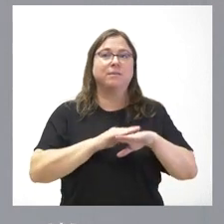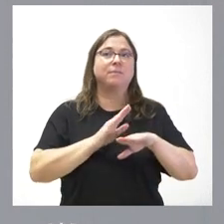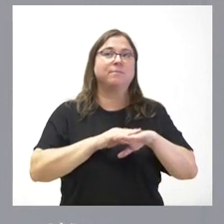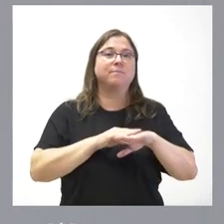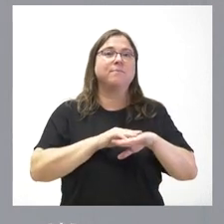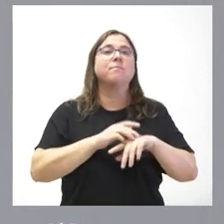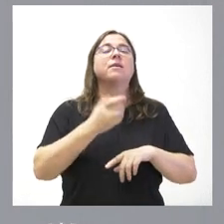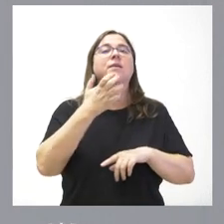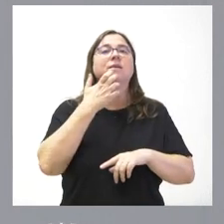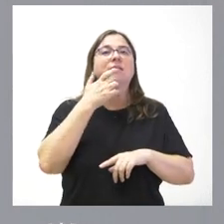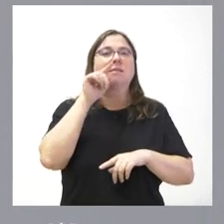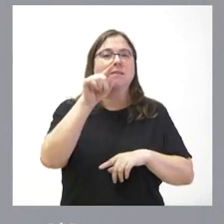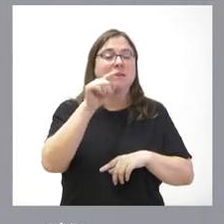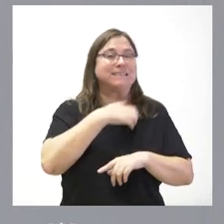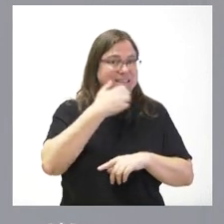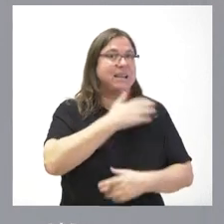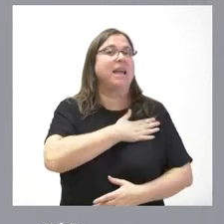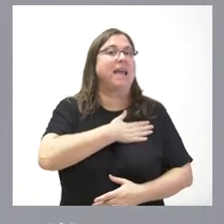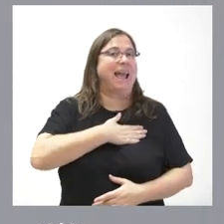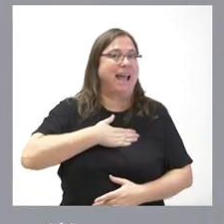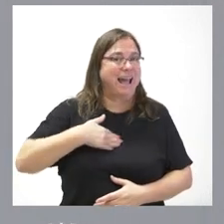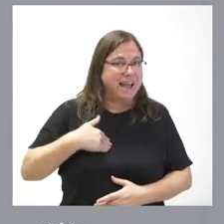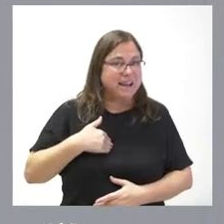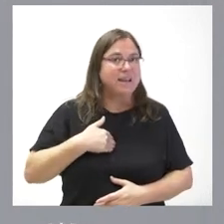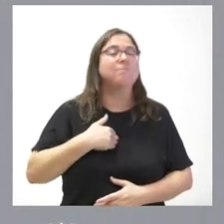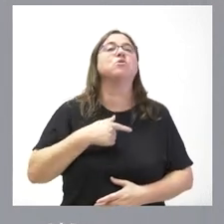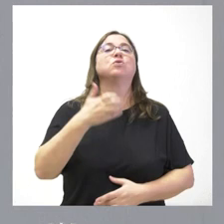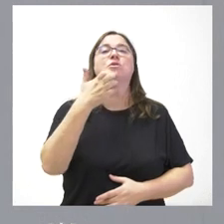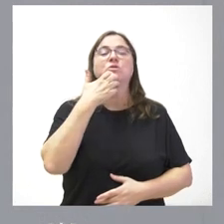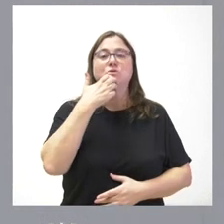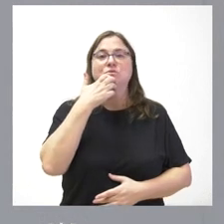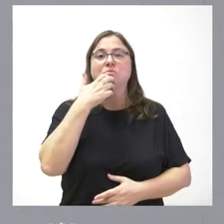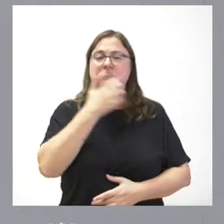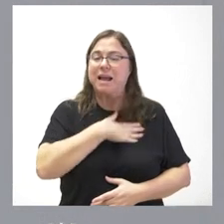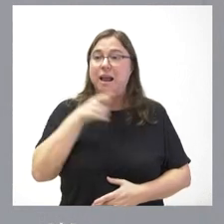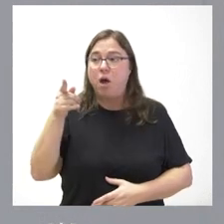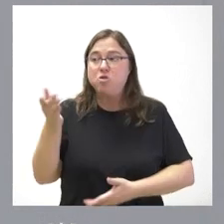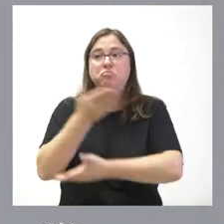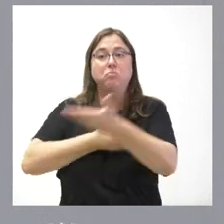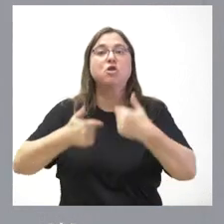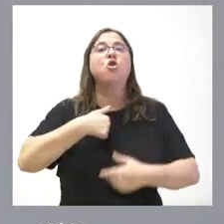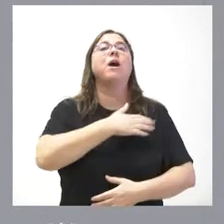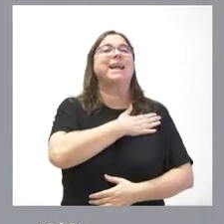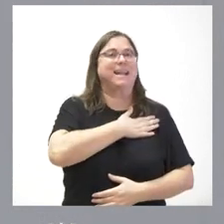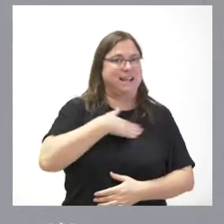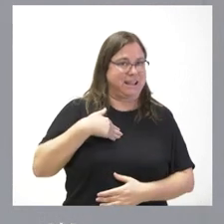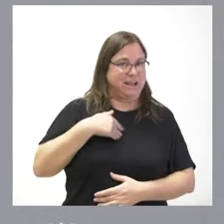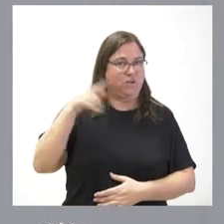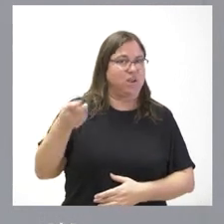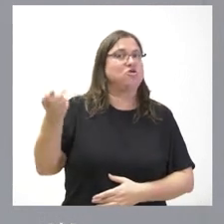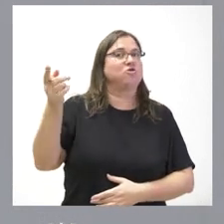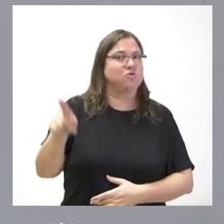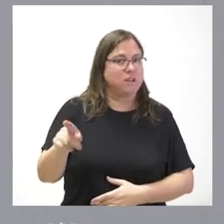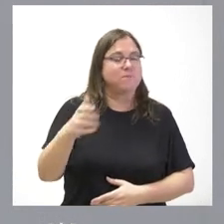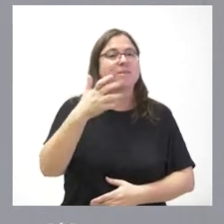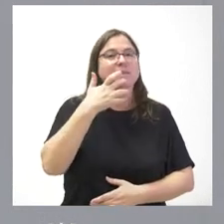tenemos esa voluntad vamos a ver si en otro lado encontramos la voluntad también de intentar sumar los apoyos suficientes para